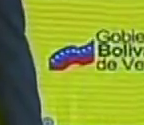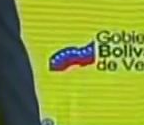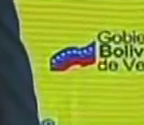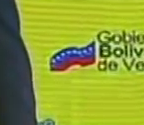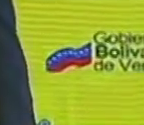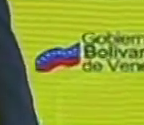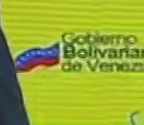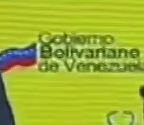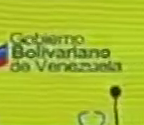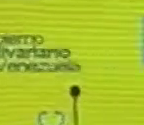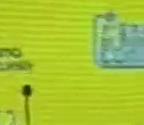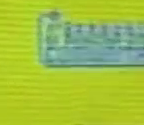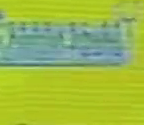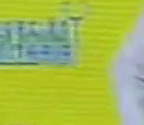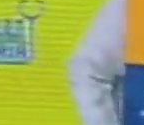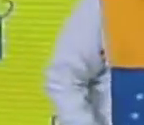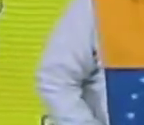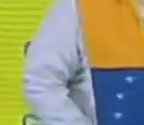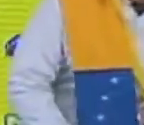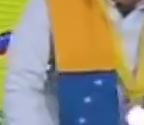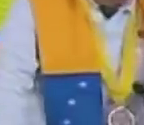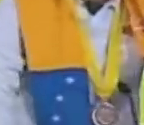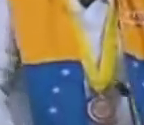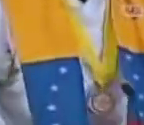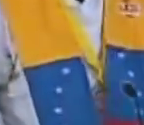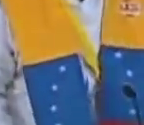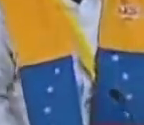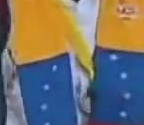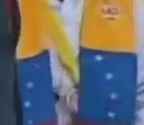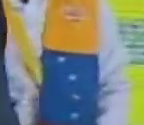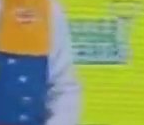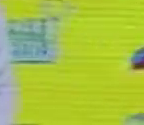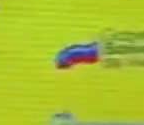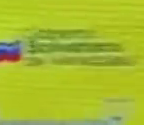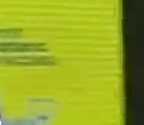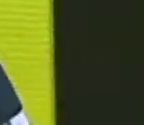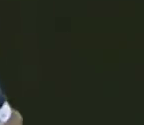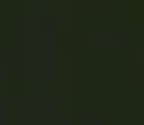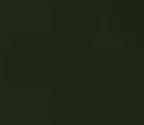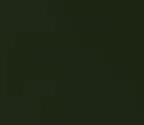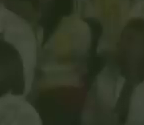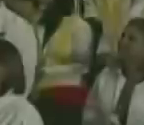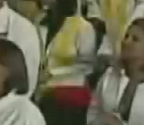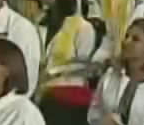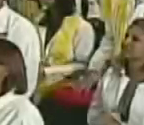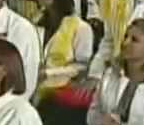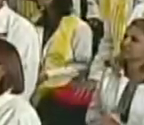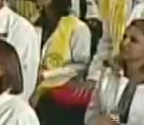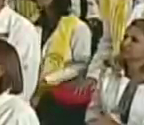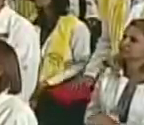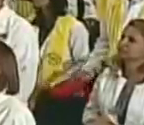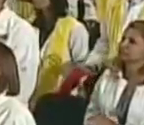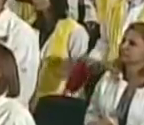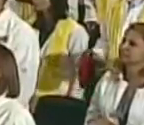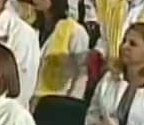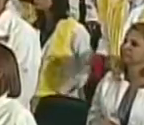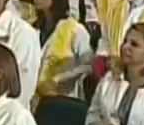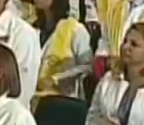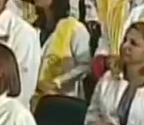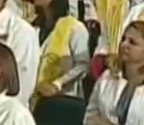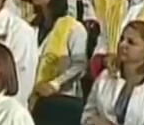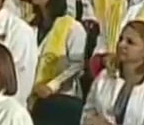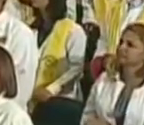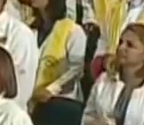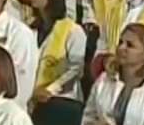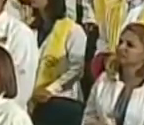gracias a los ideales del comandante supremo y eterno Hugo Chávez y el comandante Fidel Castro. Estamos dando una batalla histórica